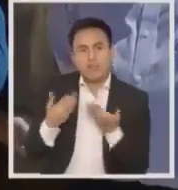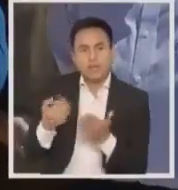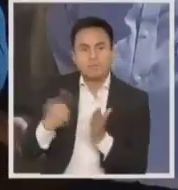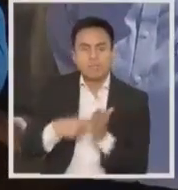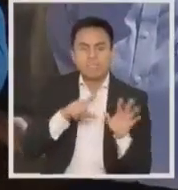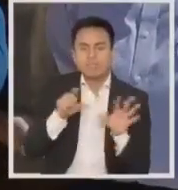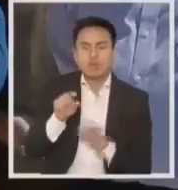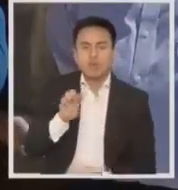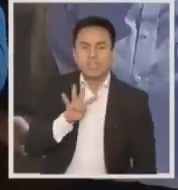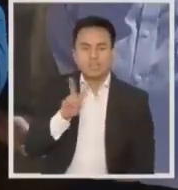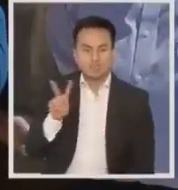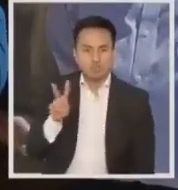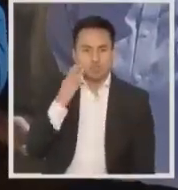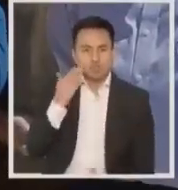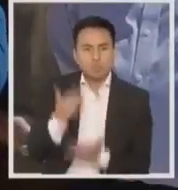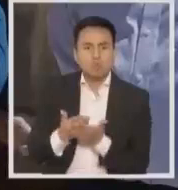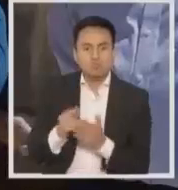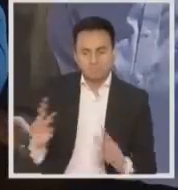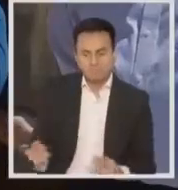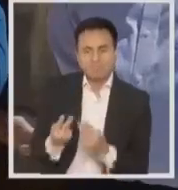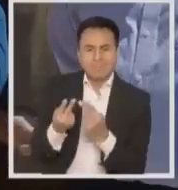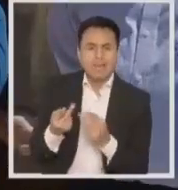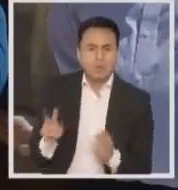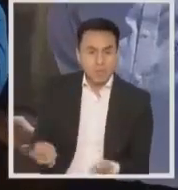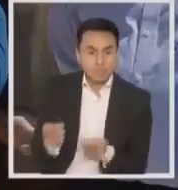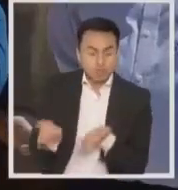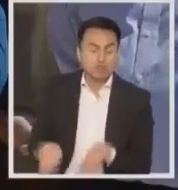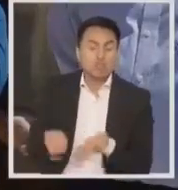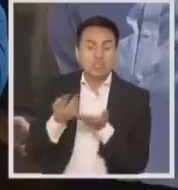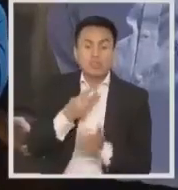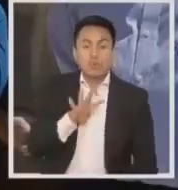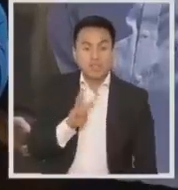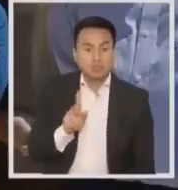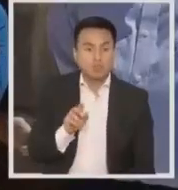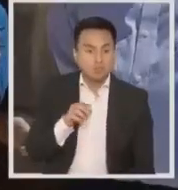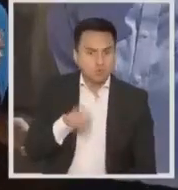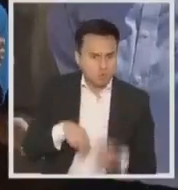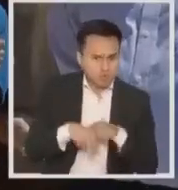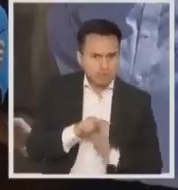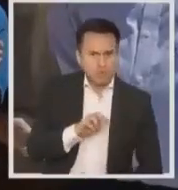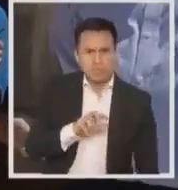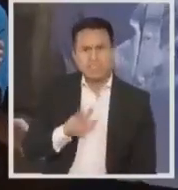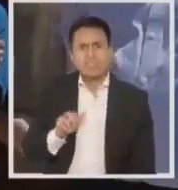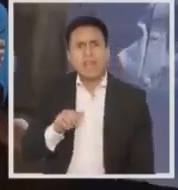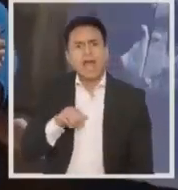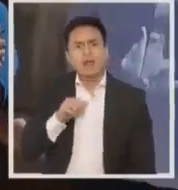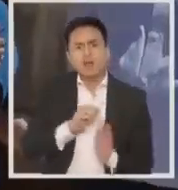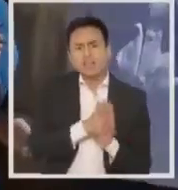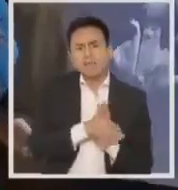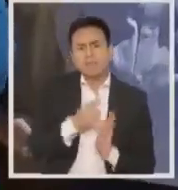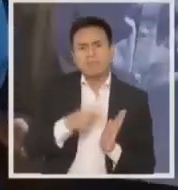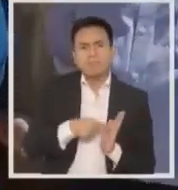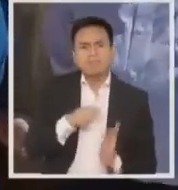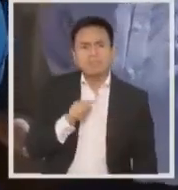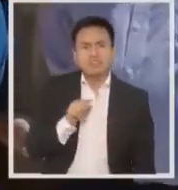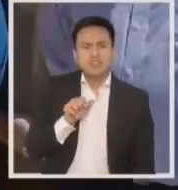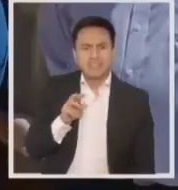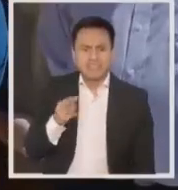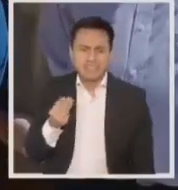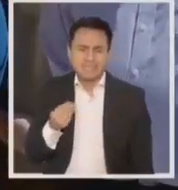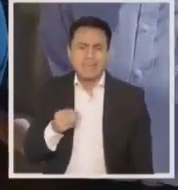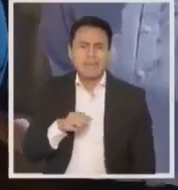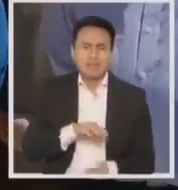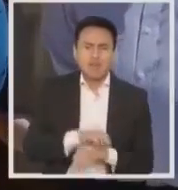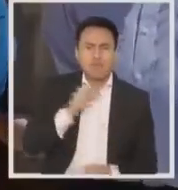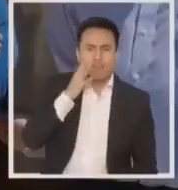de 1.742 bonos de recuperación, 342 en Ñuble, 287 en la Araucanía y 1.113 aquí en la región del